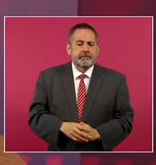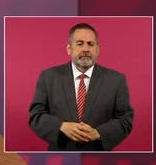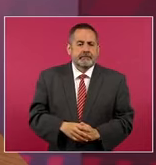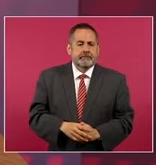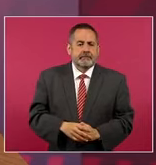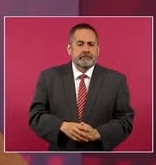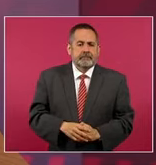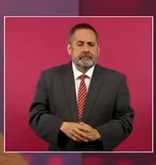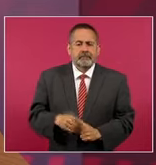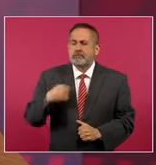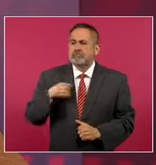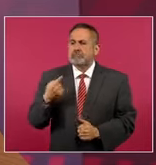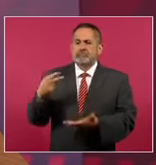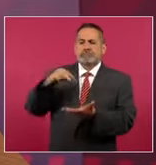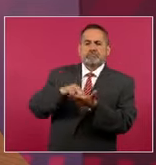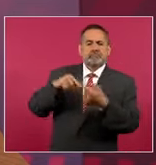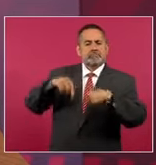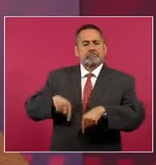No estamos aquí